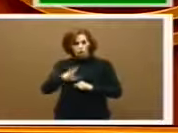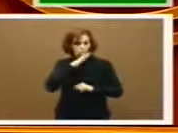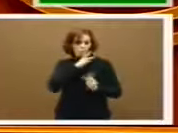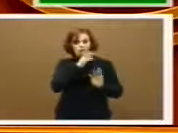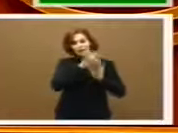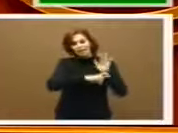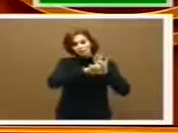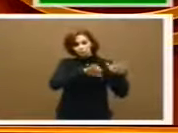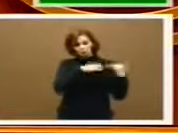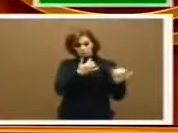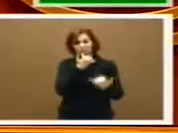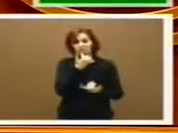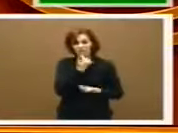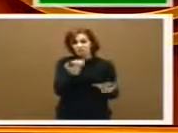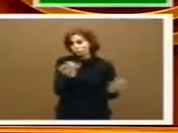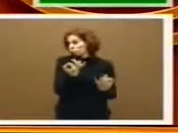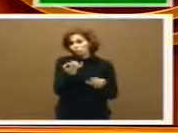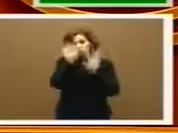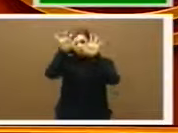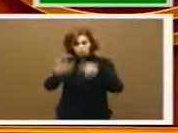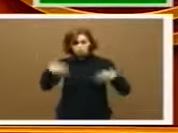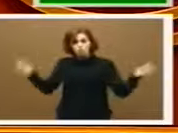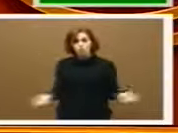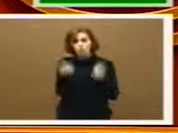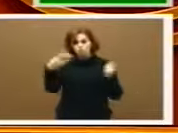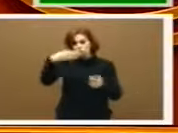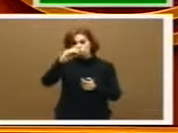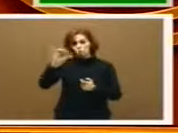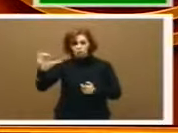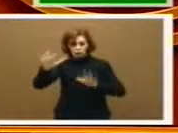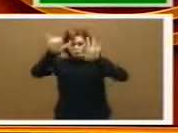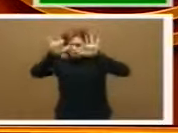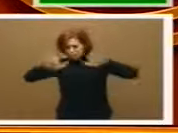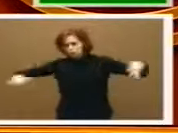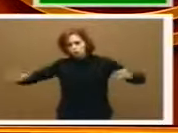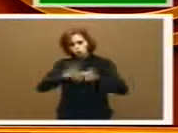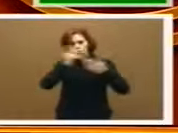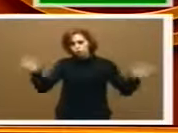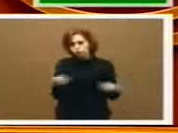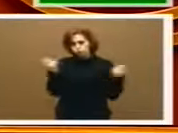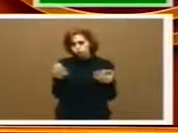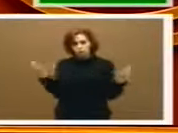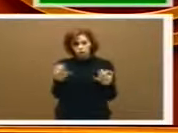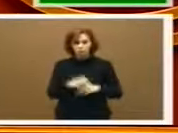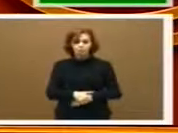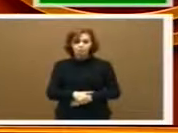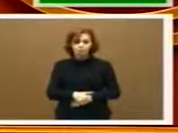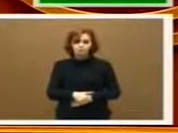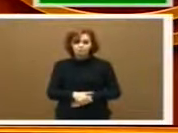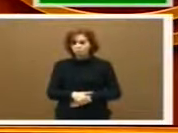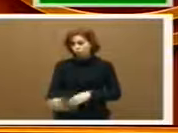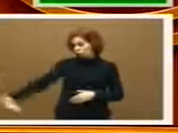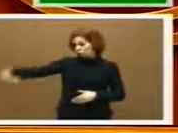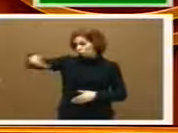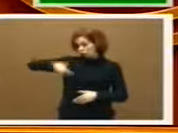de la Cámara, se ordena la publicación literal en el boletín oficial de la Asamblea de Extremadura. Accediendo a la solicitud